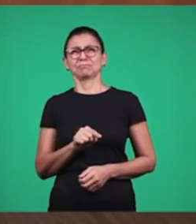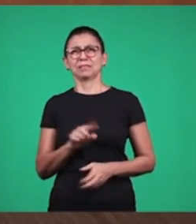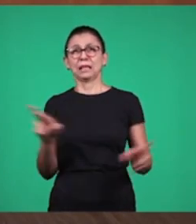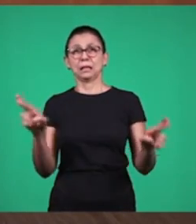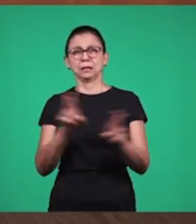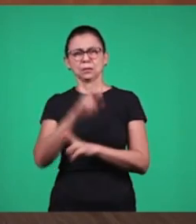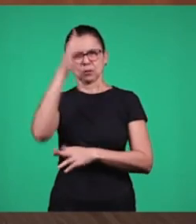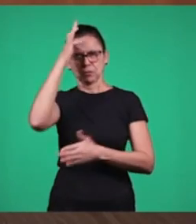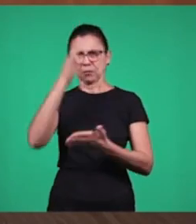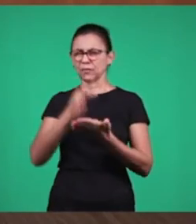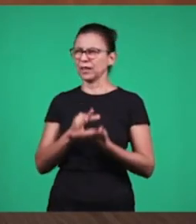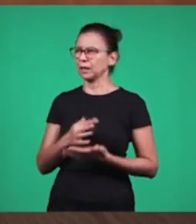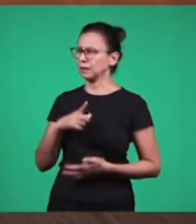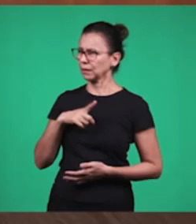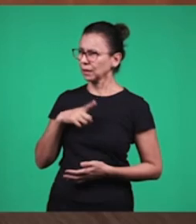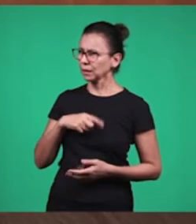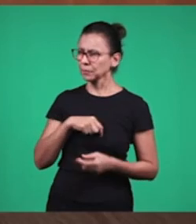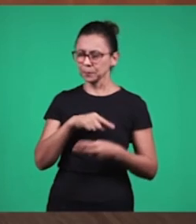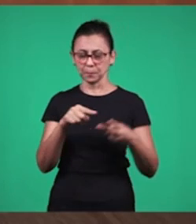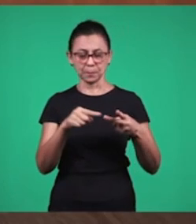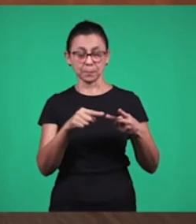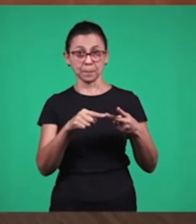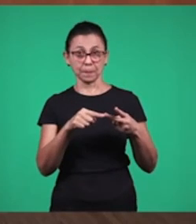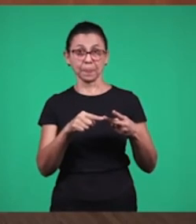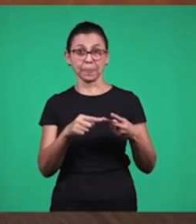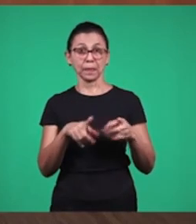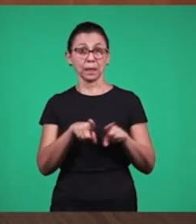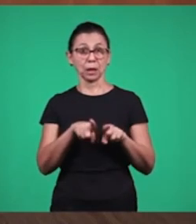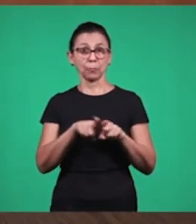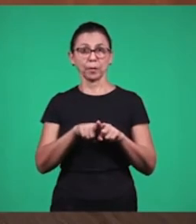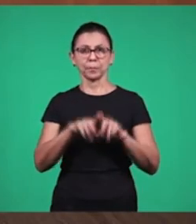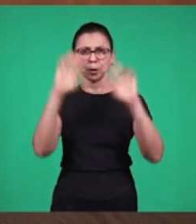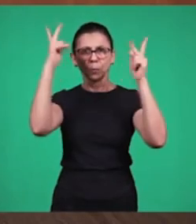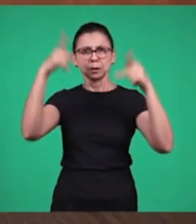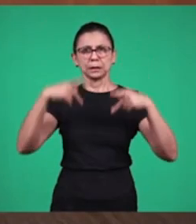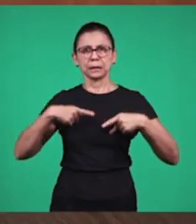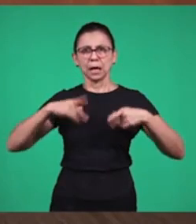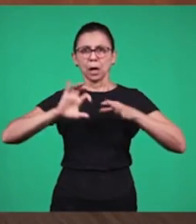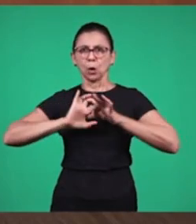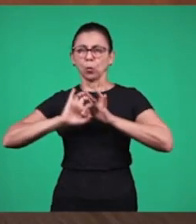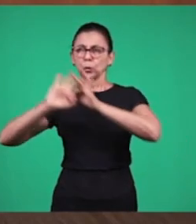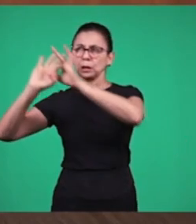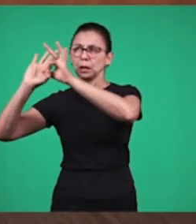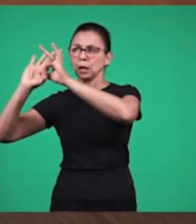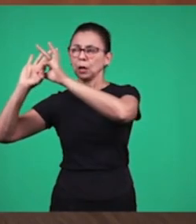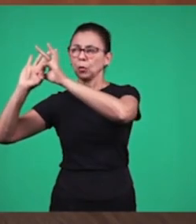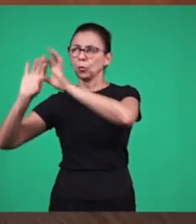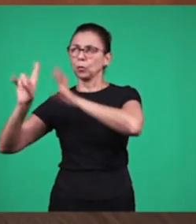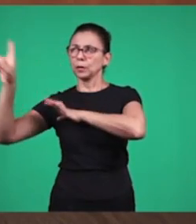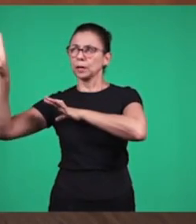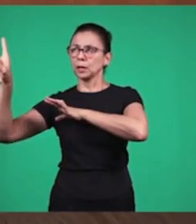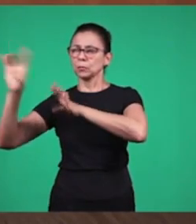perdió un eslabón de unión con él y Dios. Este eslabón de unión, esta conexión sería la